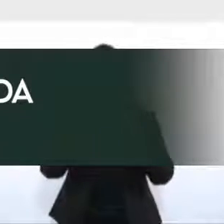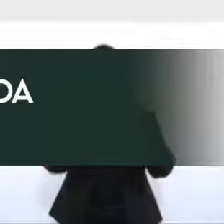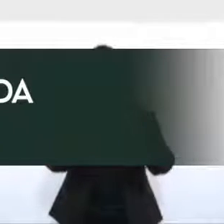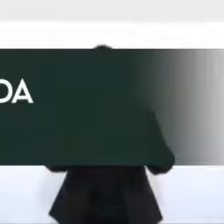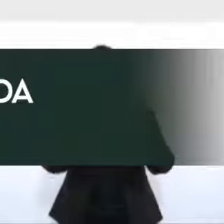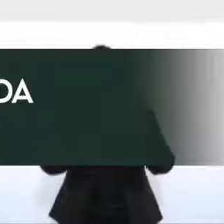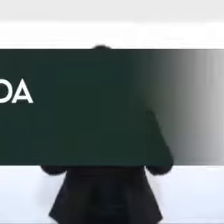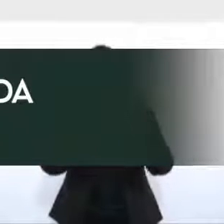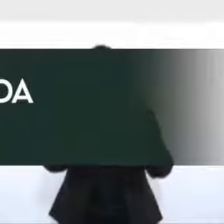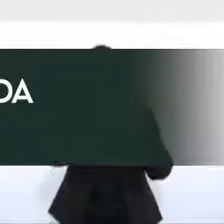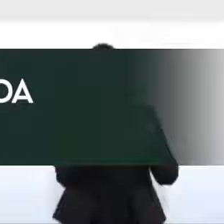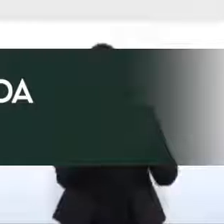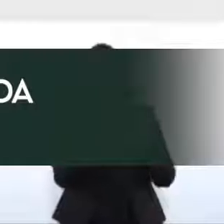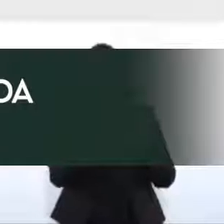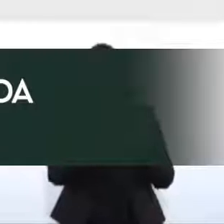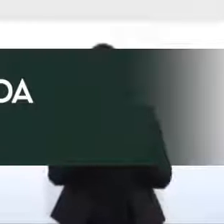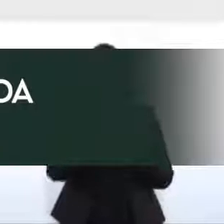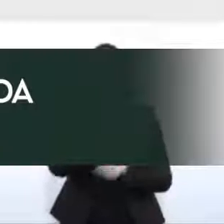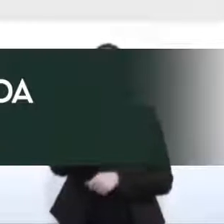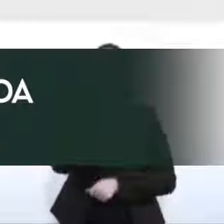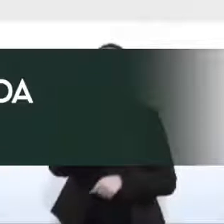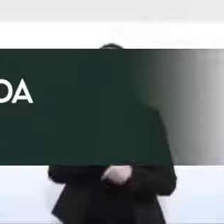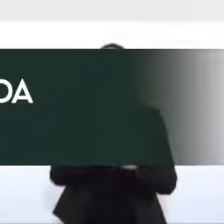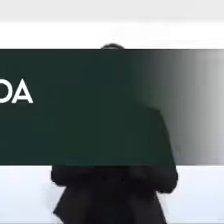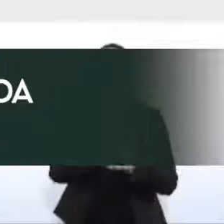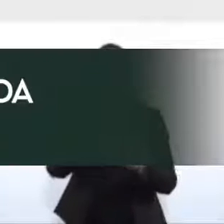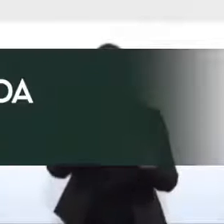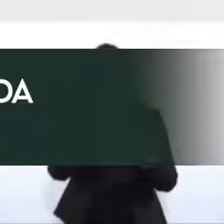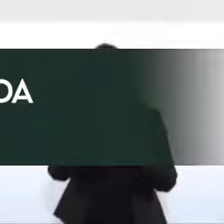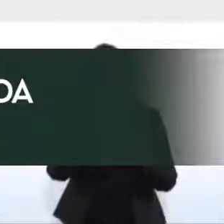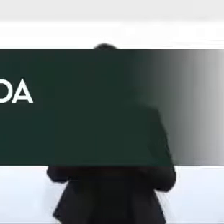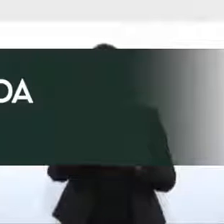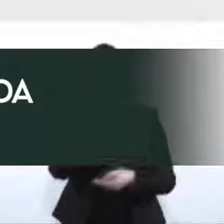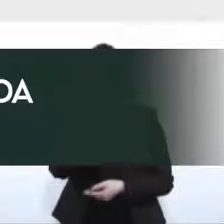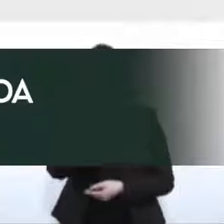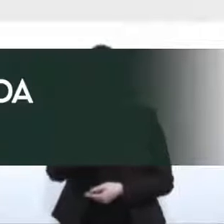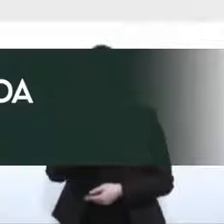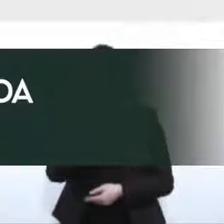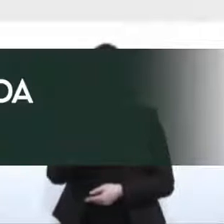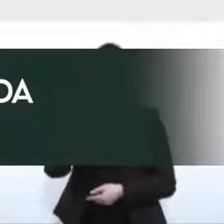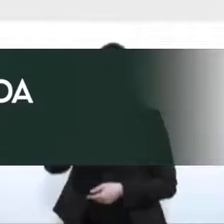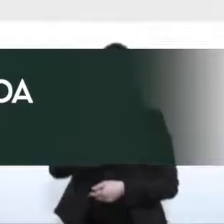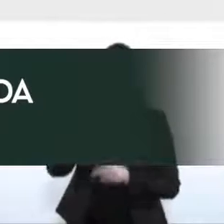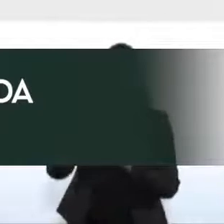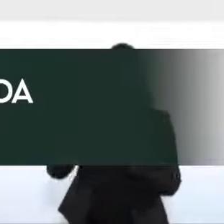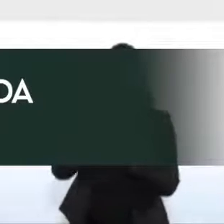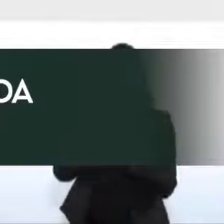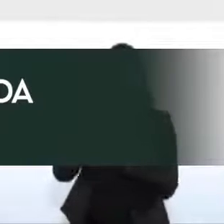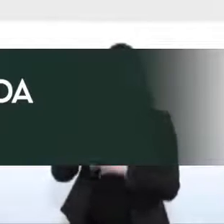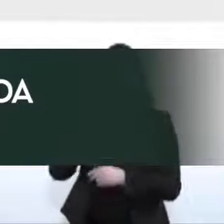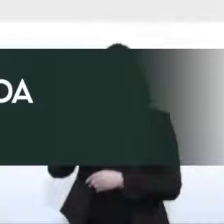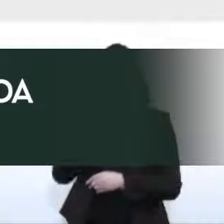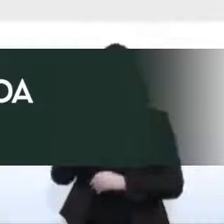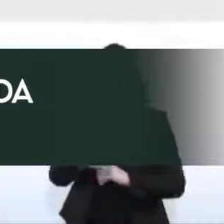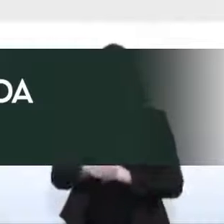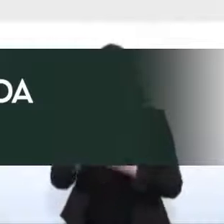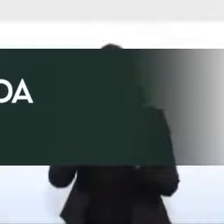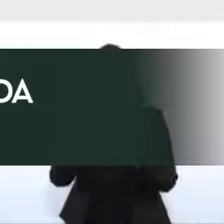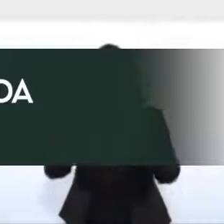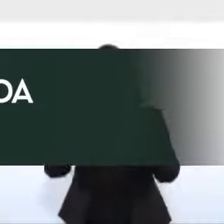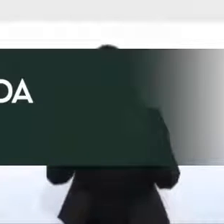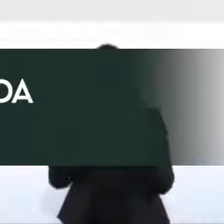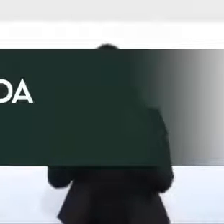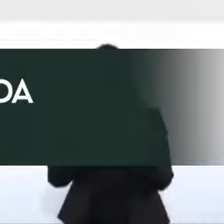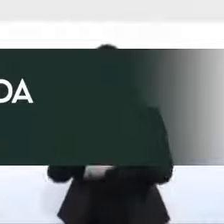y notificaciones personalizadas del Hoy No Circula. También se digitalizará el trámite de actas del registro civil. José Antonio